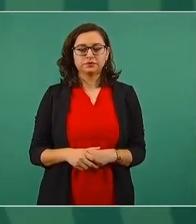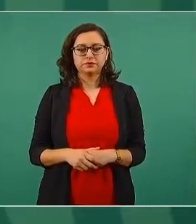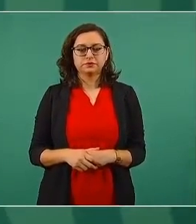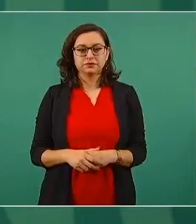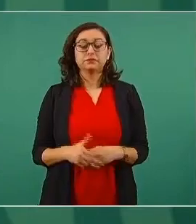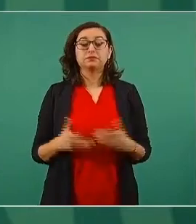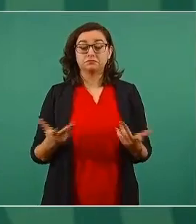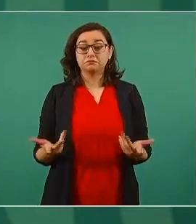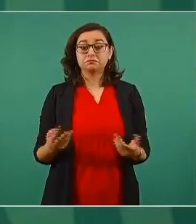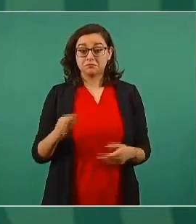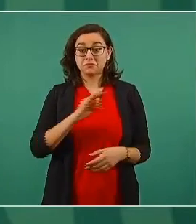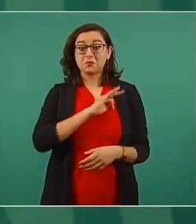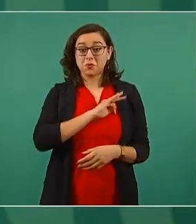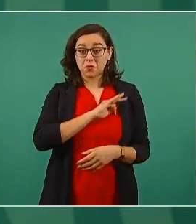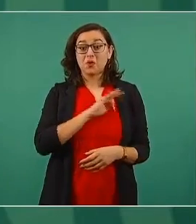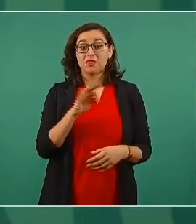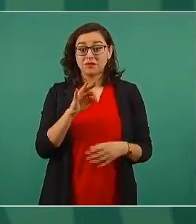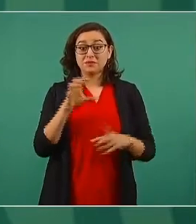la hazaña